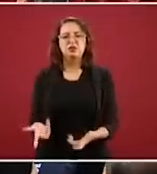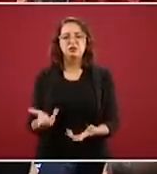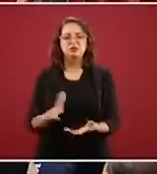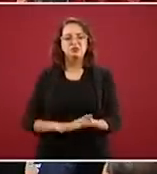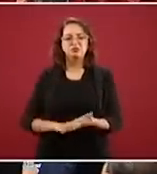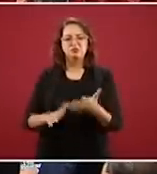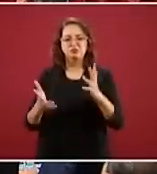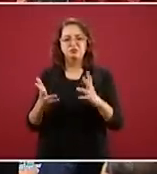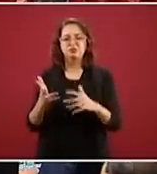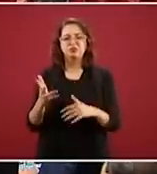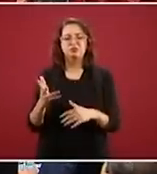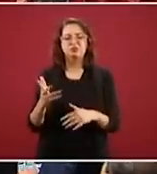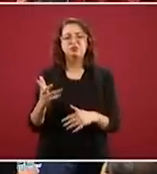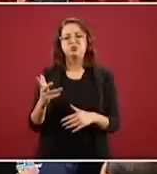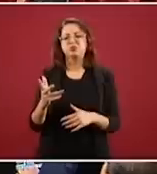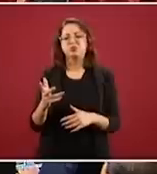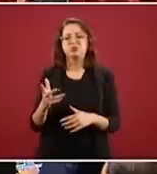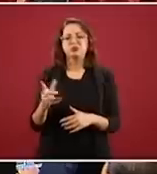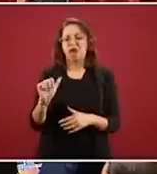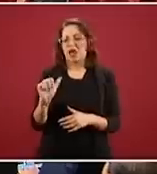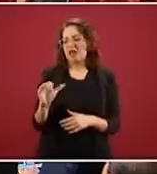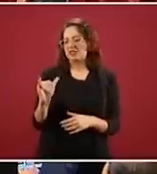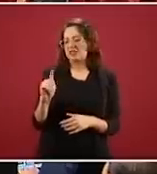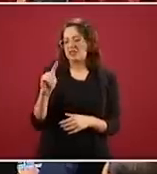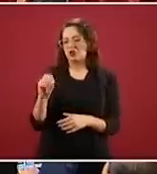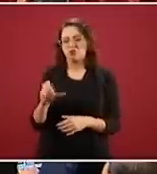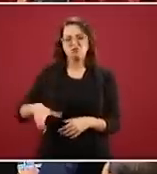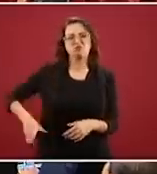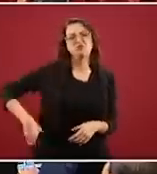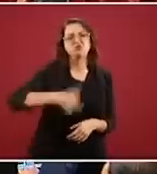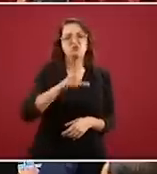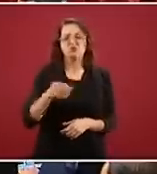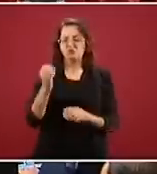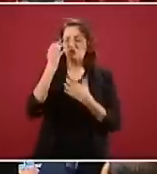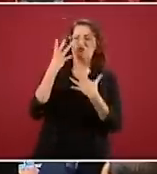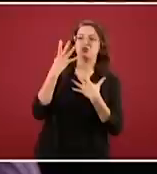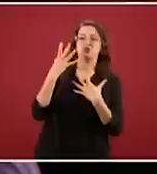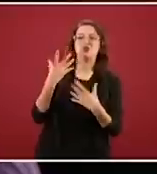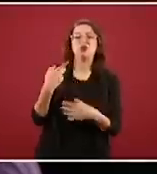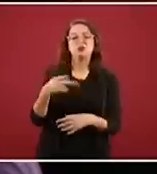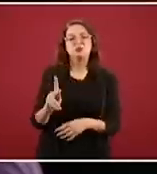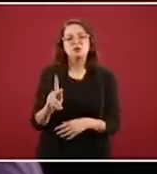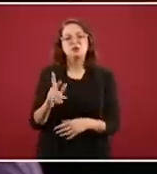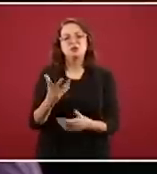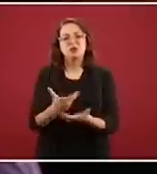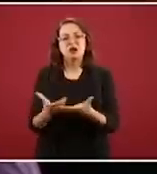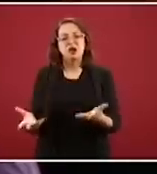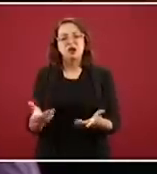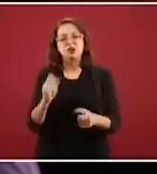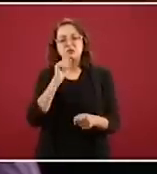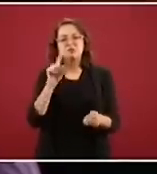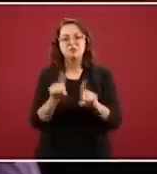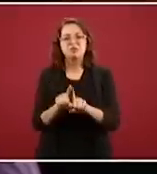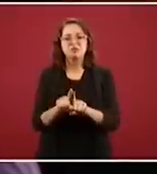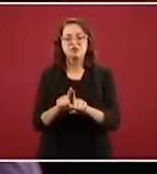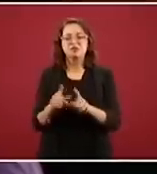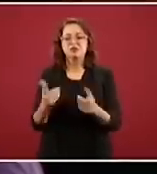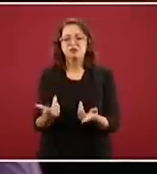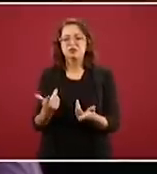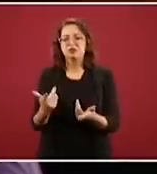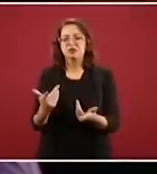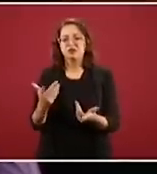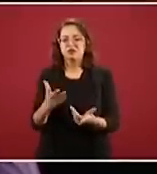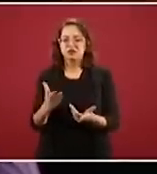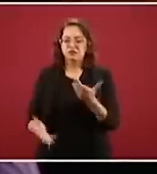de sustancia, el ácido. Bueno, hay varias incluso, y bueno, se está promoviendo también una, a partir de